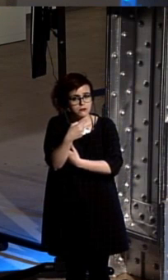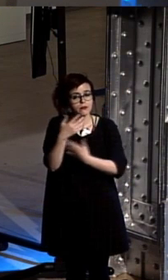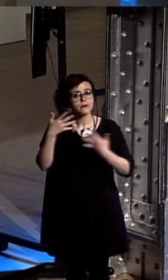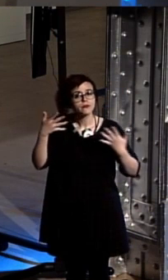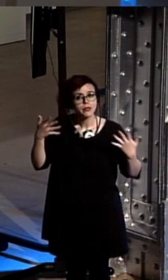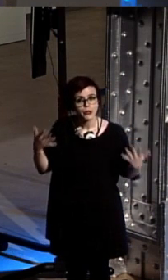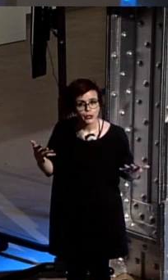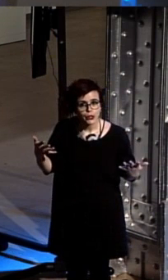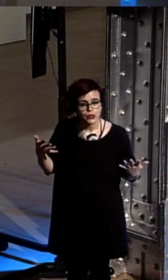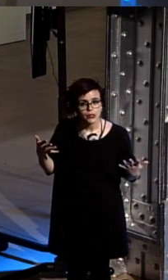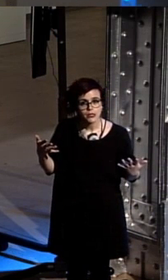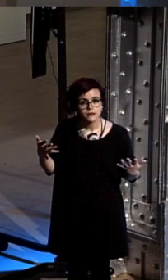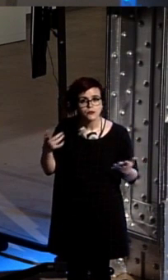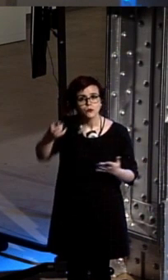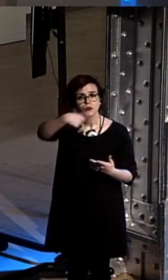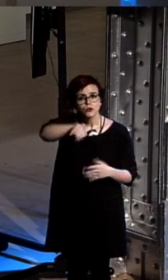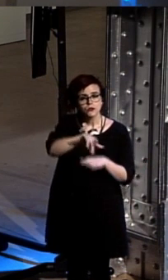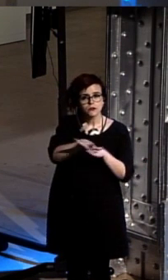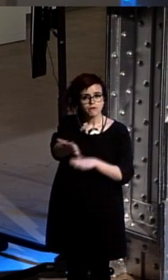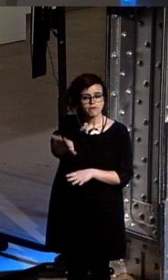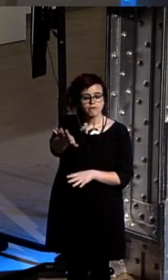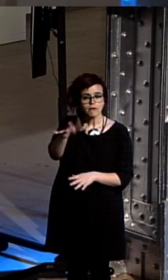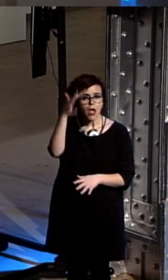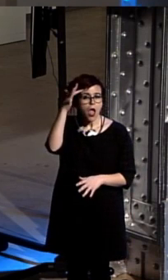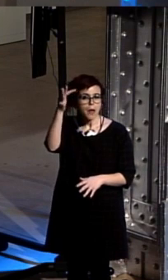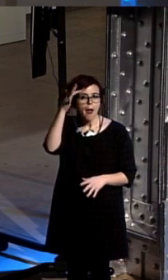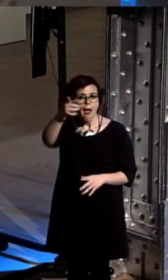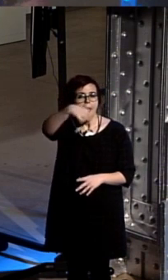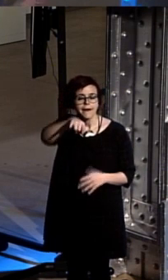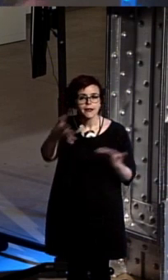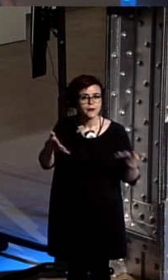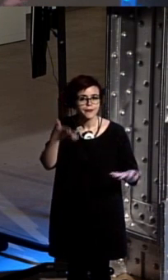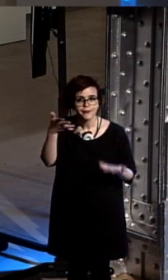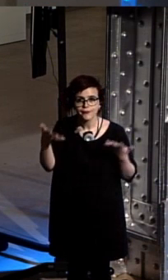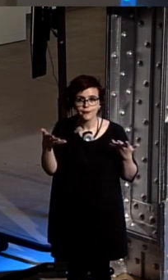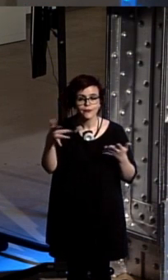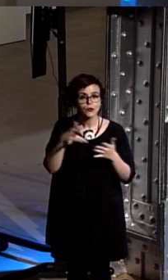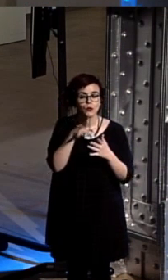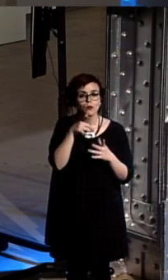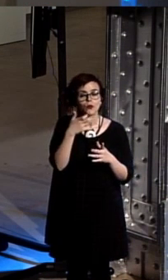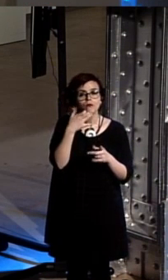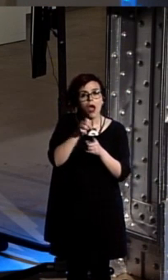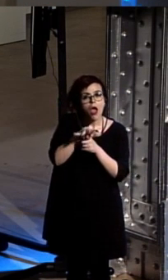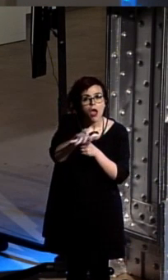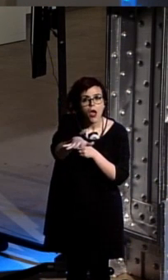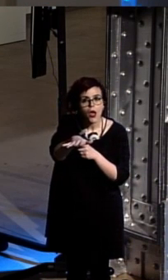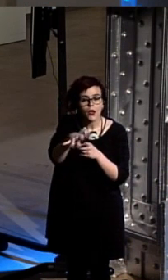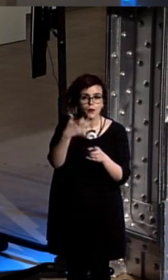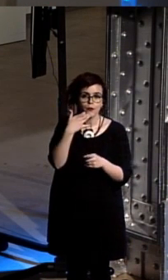que habréis imaginado cuáles serían las repercusiones de todo esto, por ejemplo, en